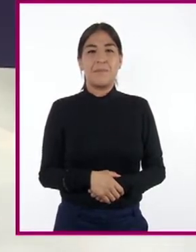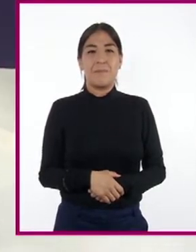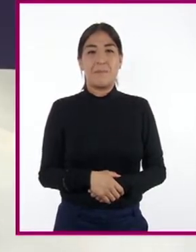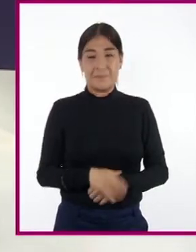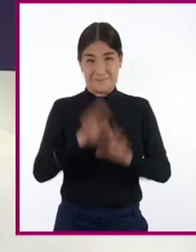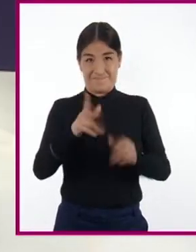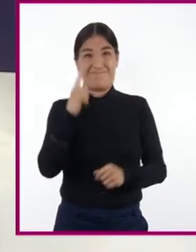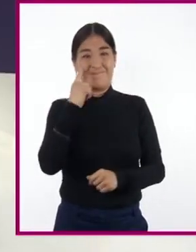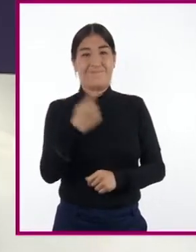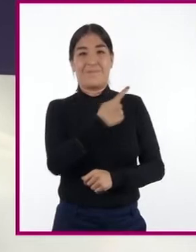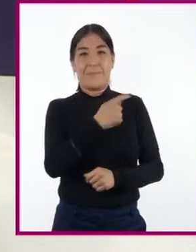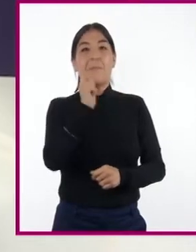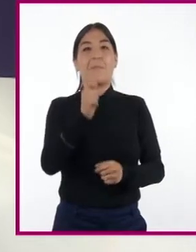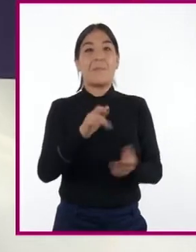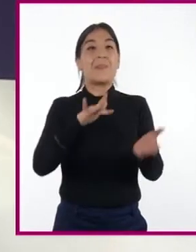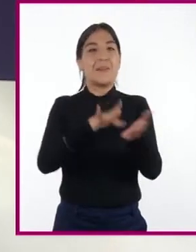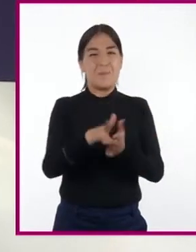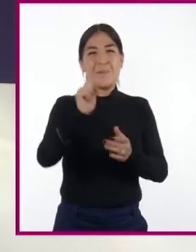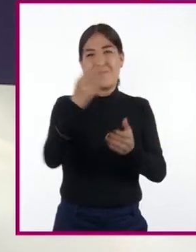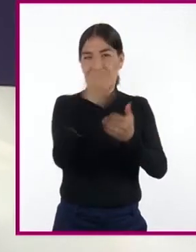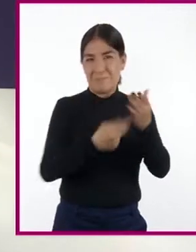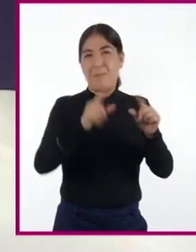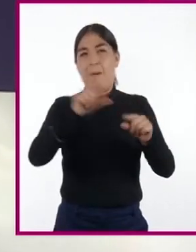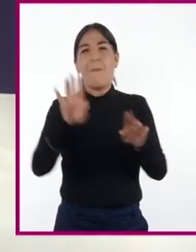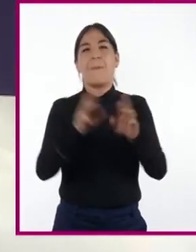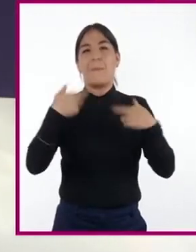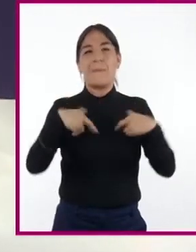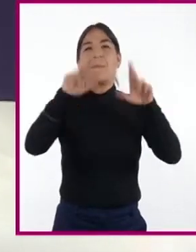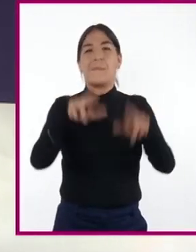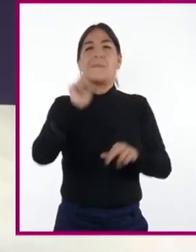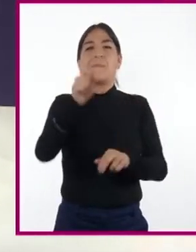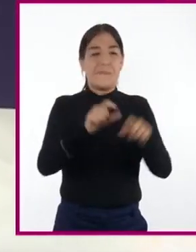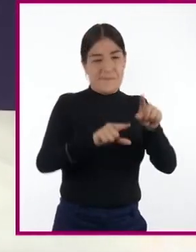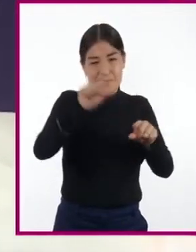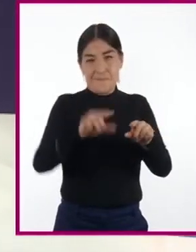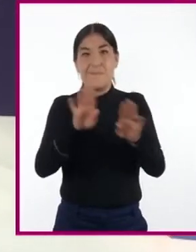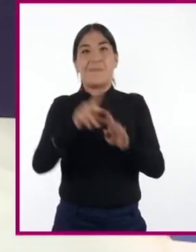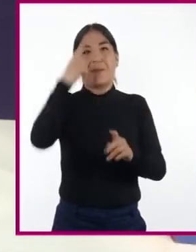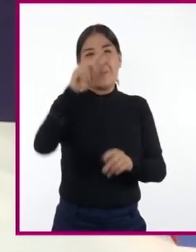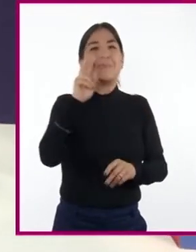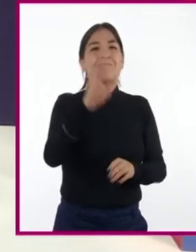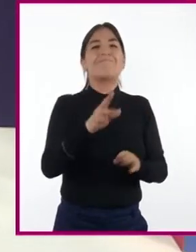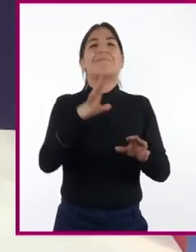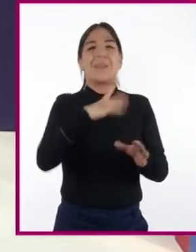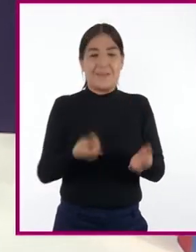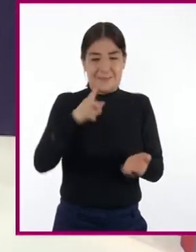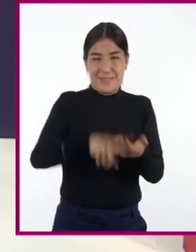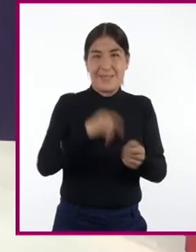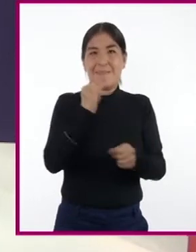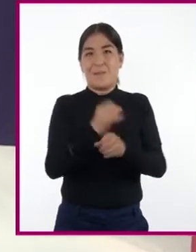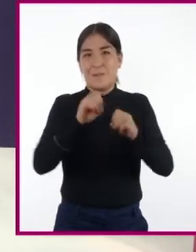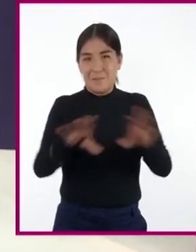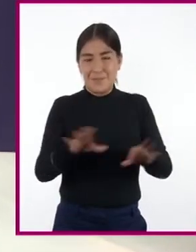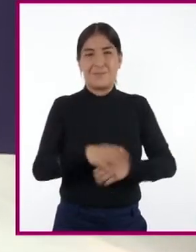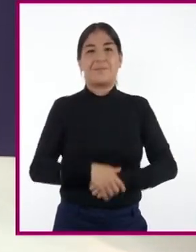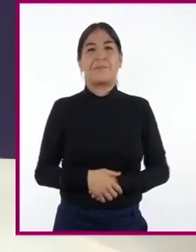Como pudimos ver, los apoyos gráficos son una representación esquemática que nos permite recopilar información de manera